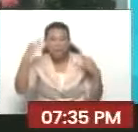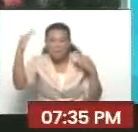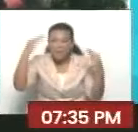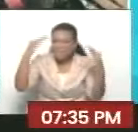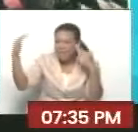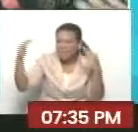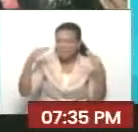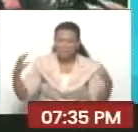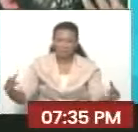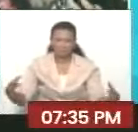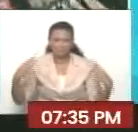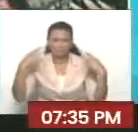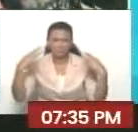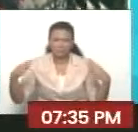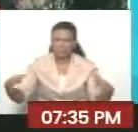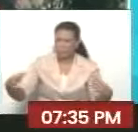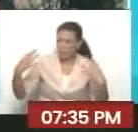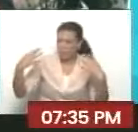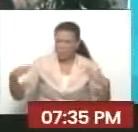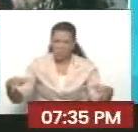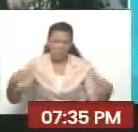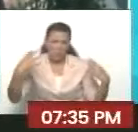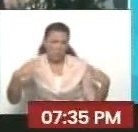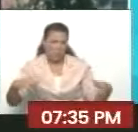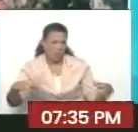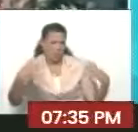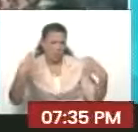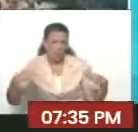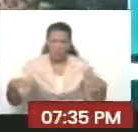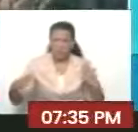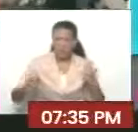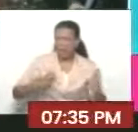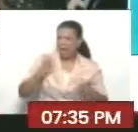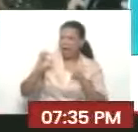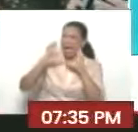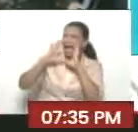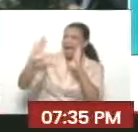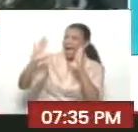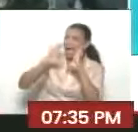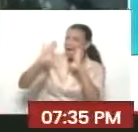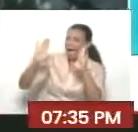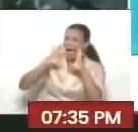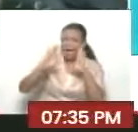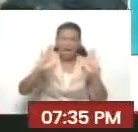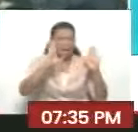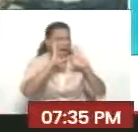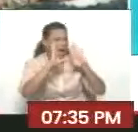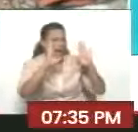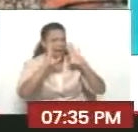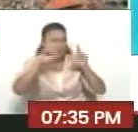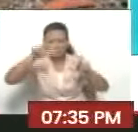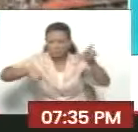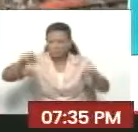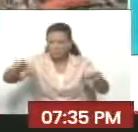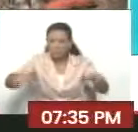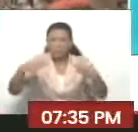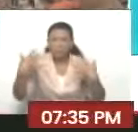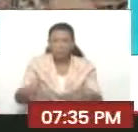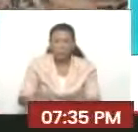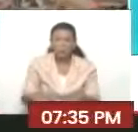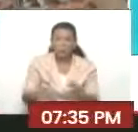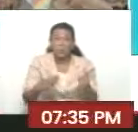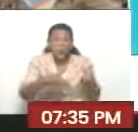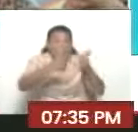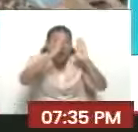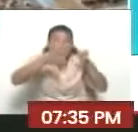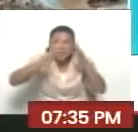Y en el capó del carro, la emoción mayor. Es muy emocionante. Ver gente por todos lados, por los